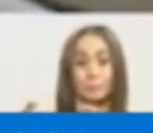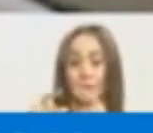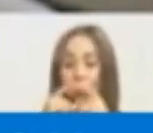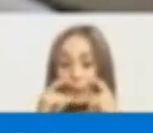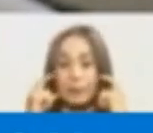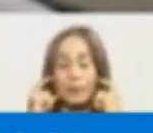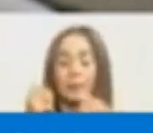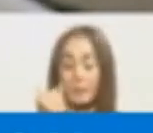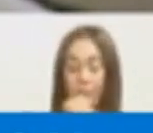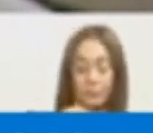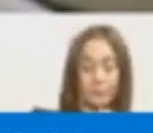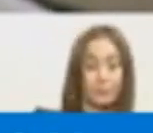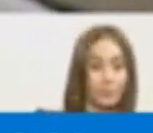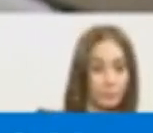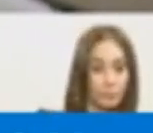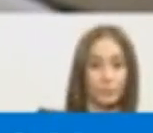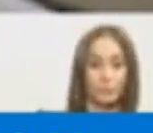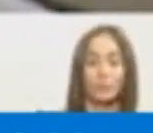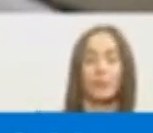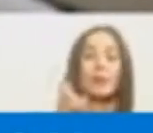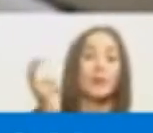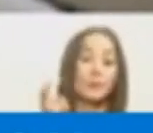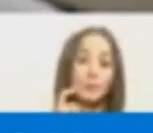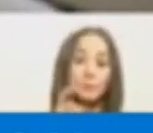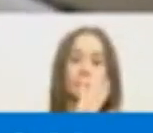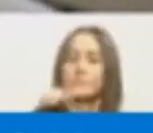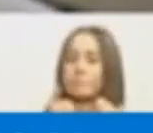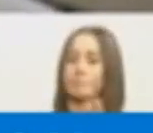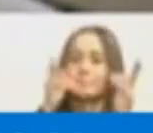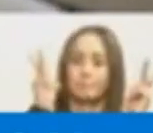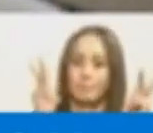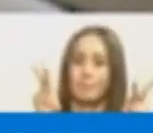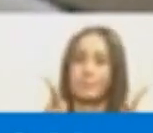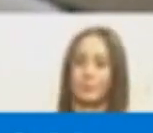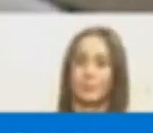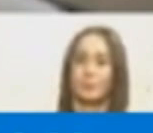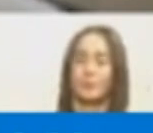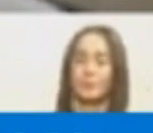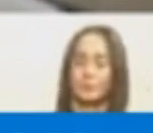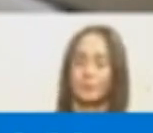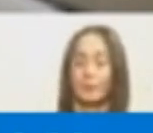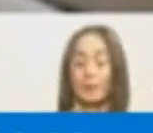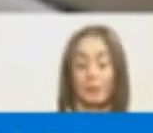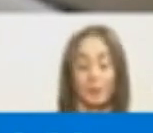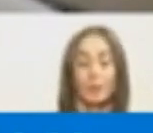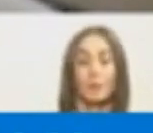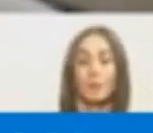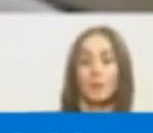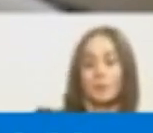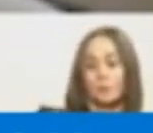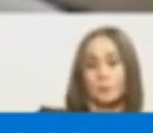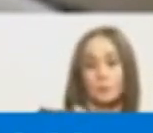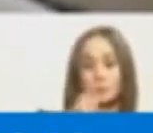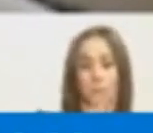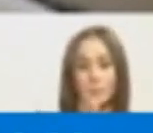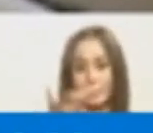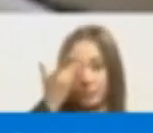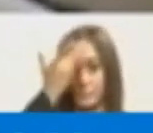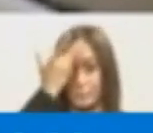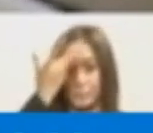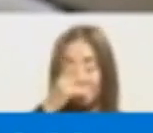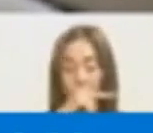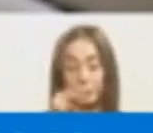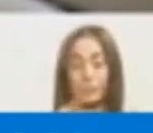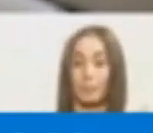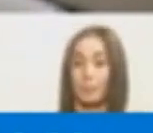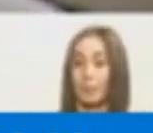de manos gratuitamente a todos los ciudadanos. Para controlar las cifras de contagios en el Distrito Nacional